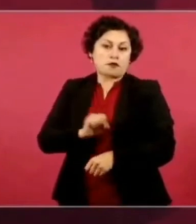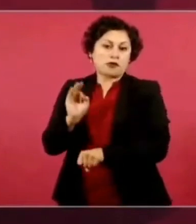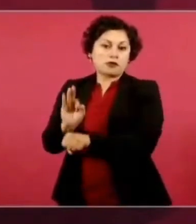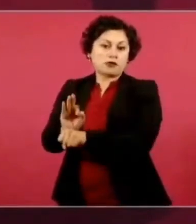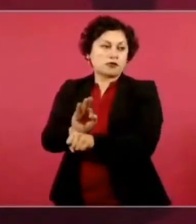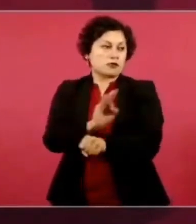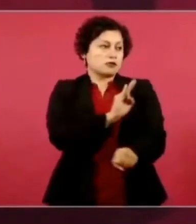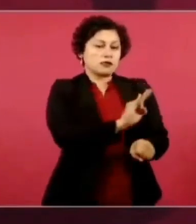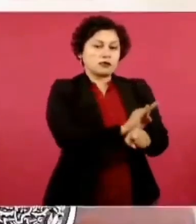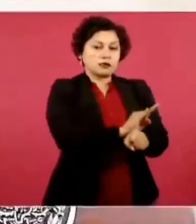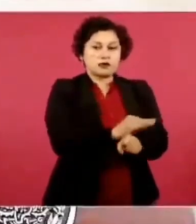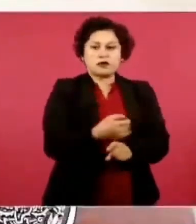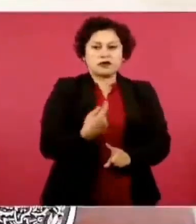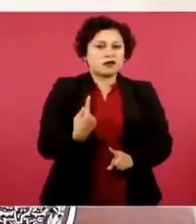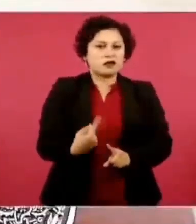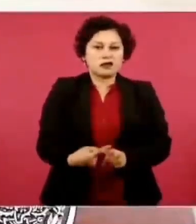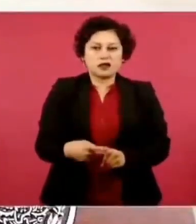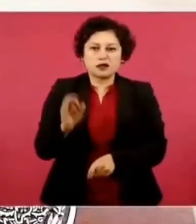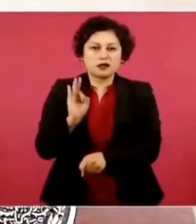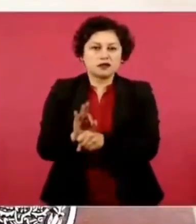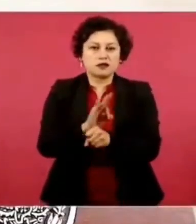del bloque conservador.